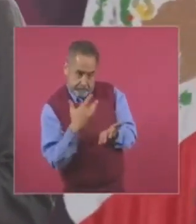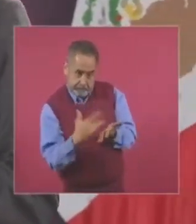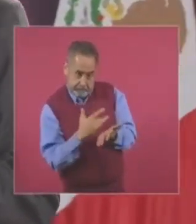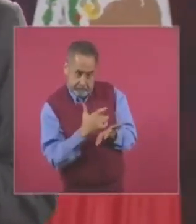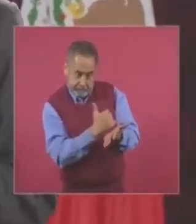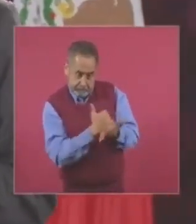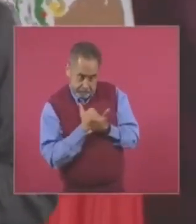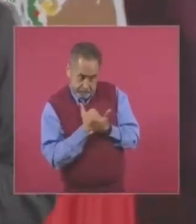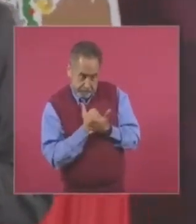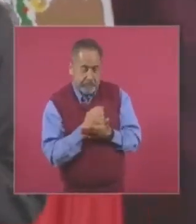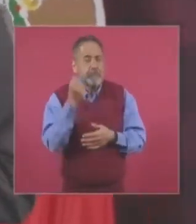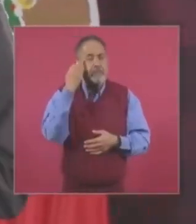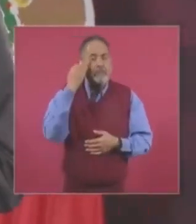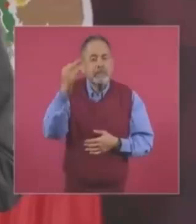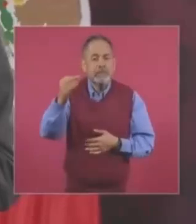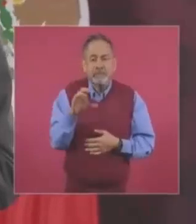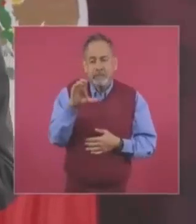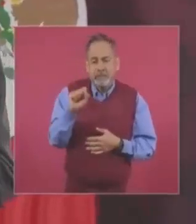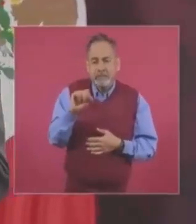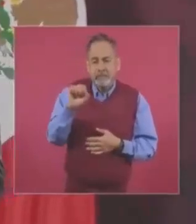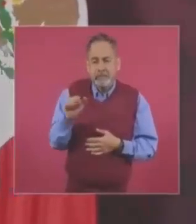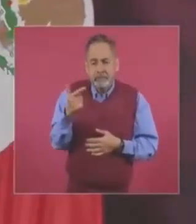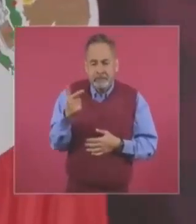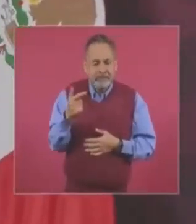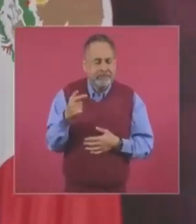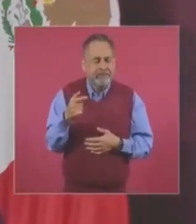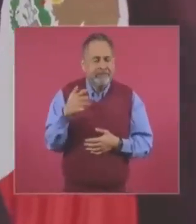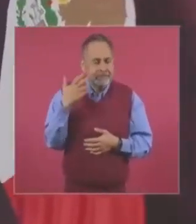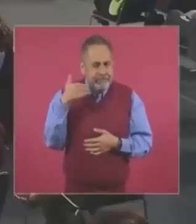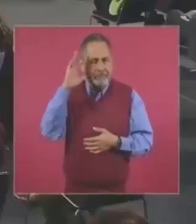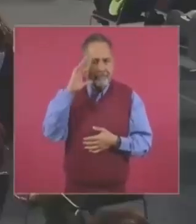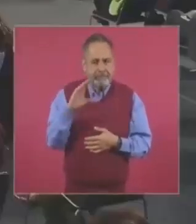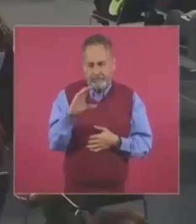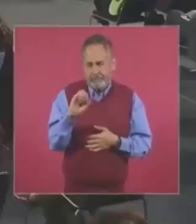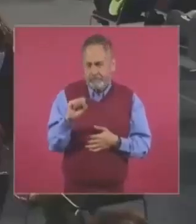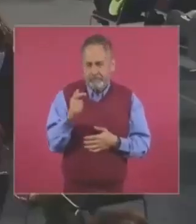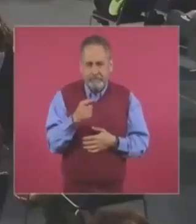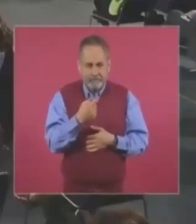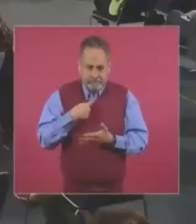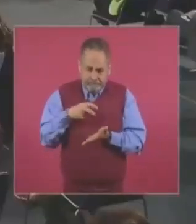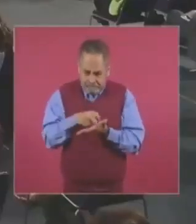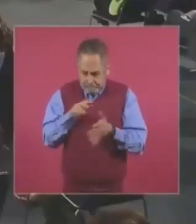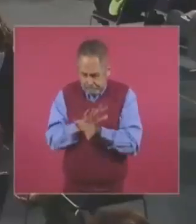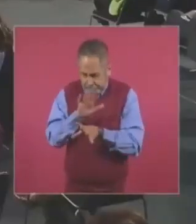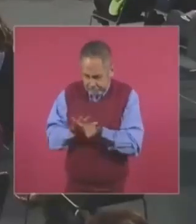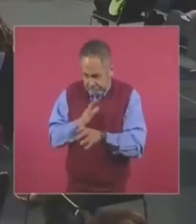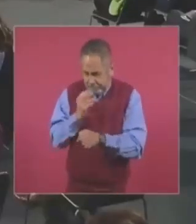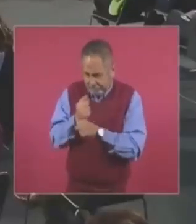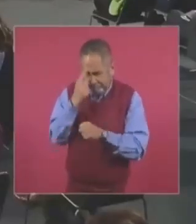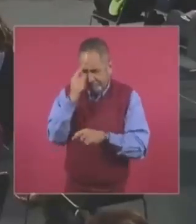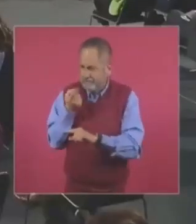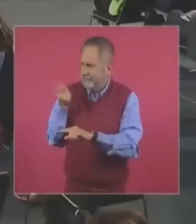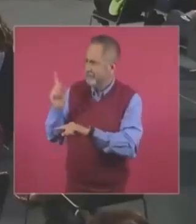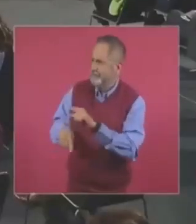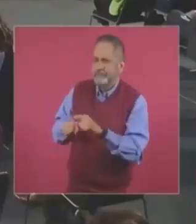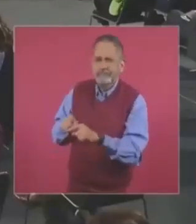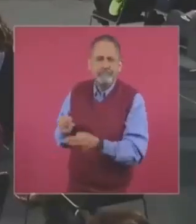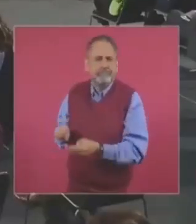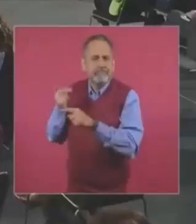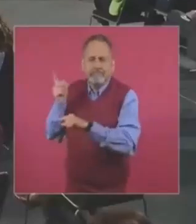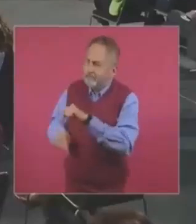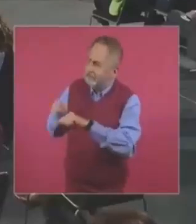así como lo mencionamos en la conferencia, se lo preguntamos claramente al presidente, que venían todas todas